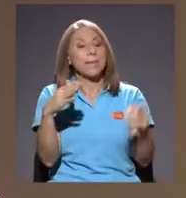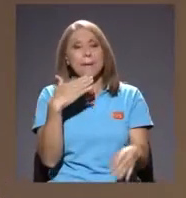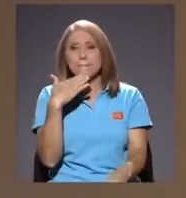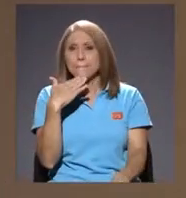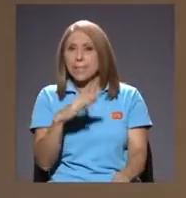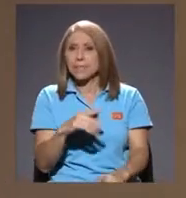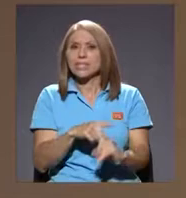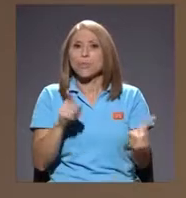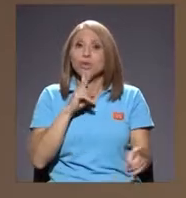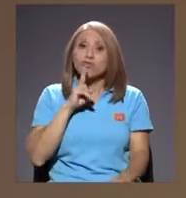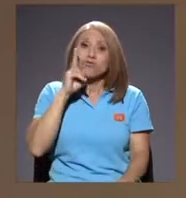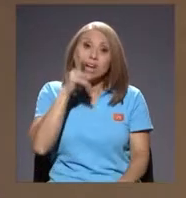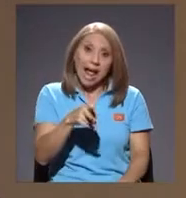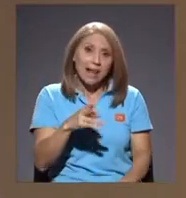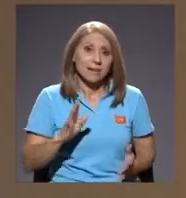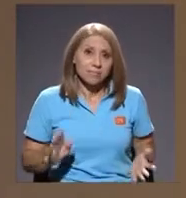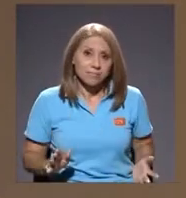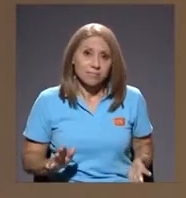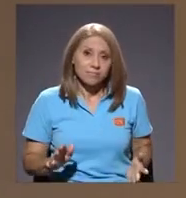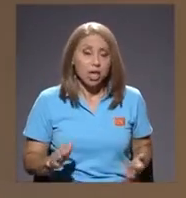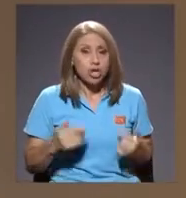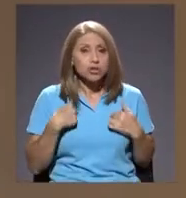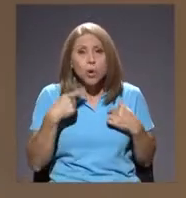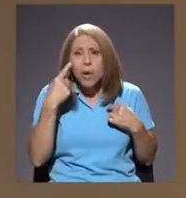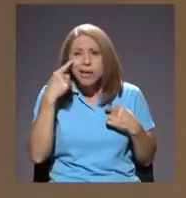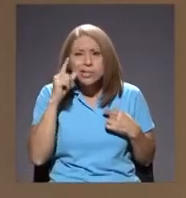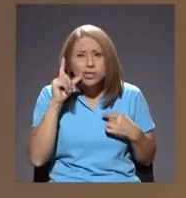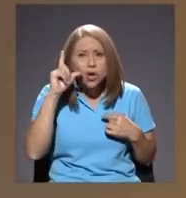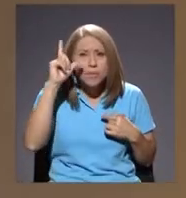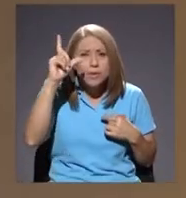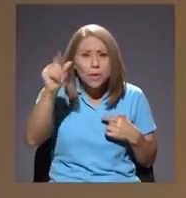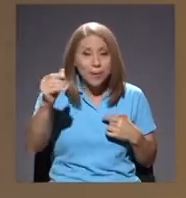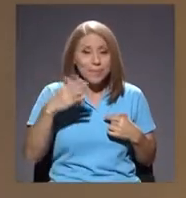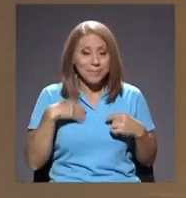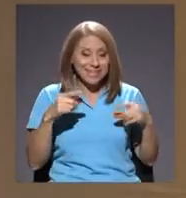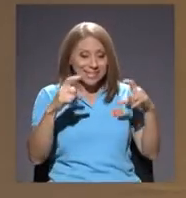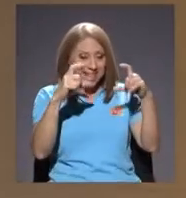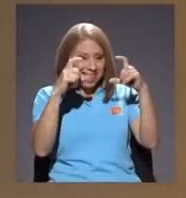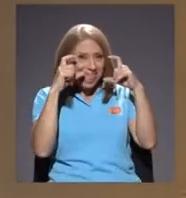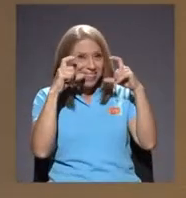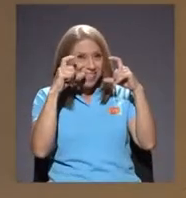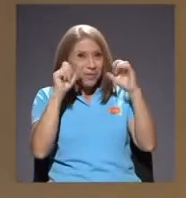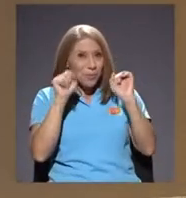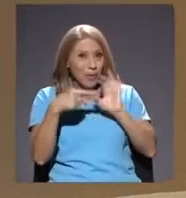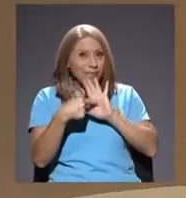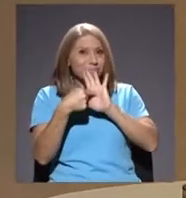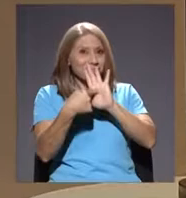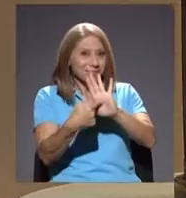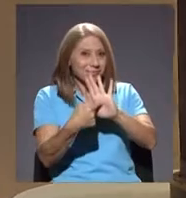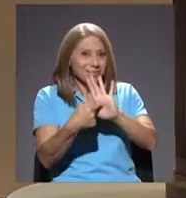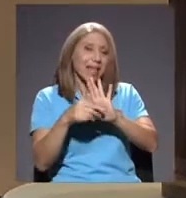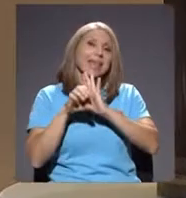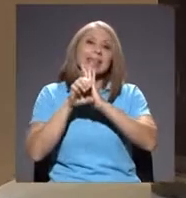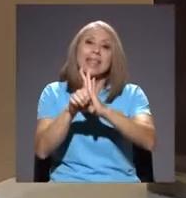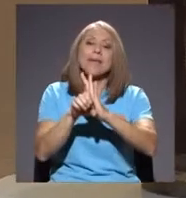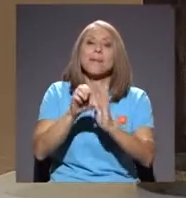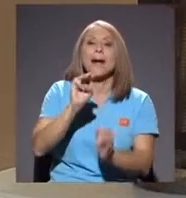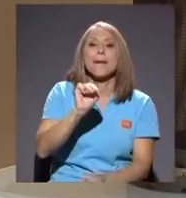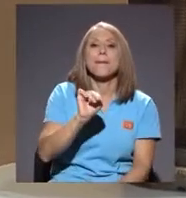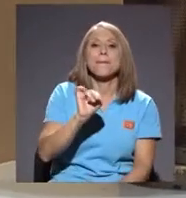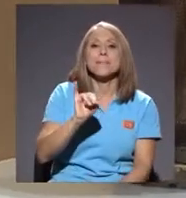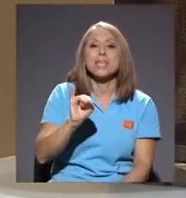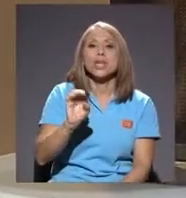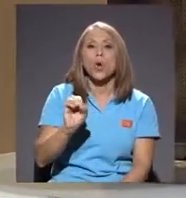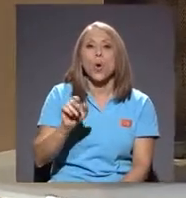lentes yo soy miope y sirven para distraer eso que es el tema de miopía cuando alguien tiene 20